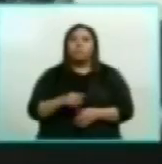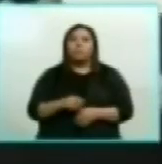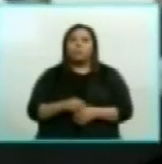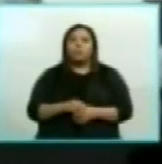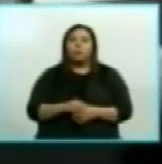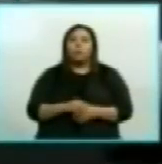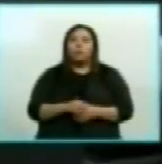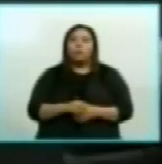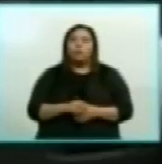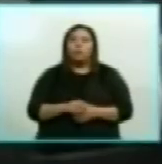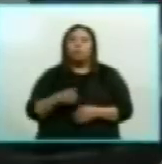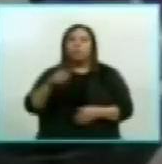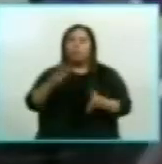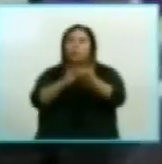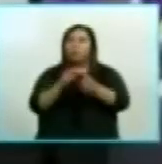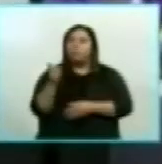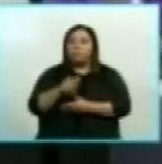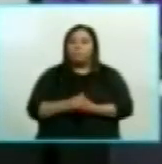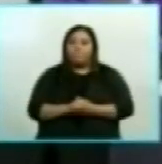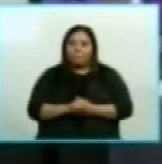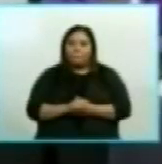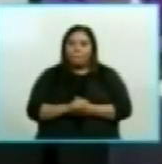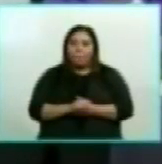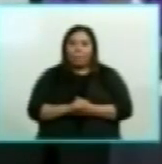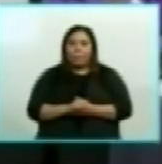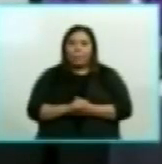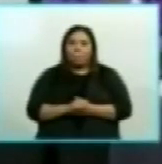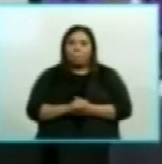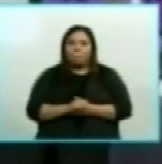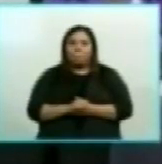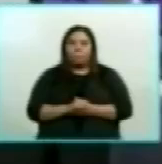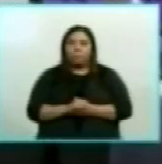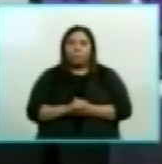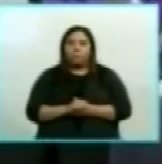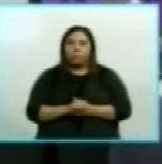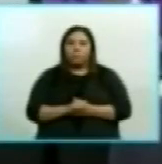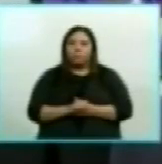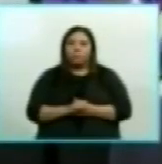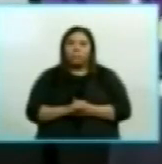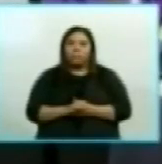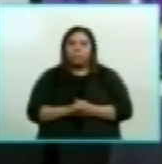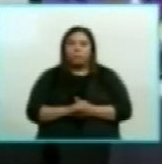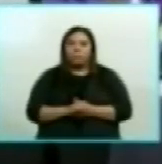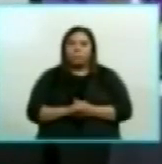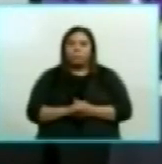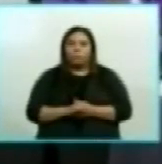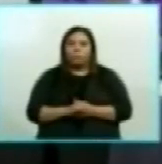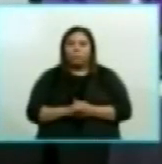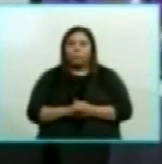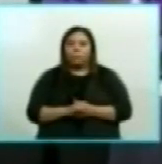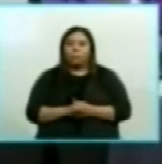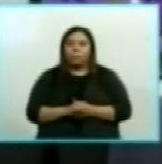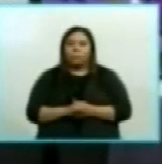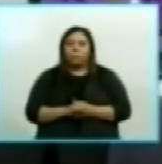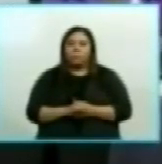Thank you very much, Excellency. Gracias, excelentísima presidenta. Now we will hear from y ahora